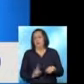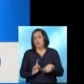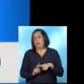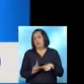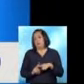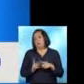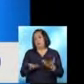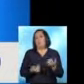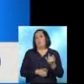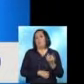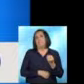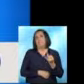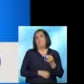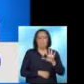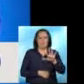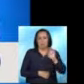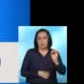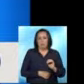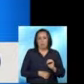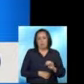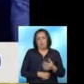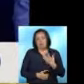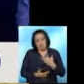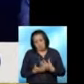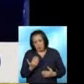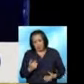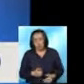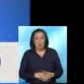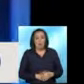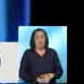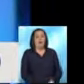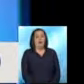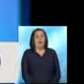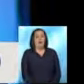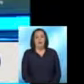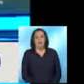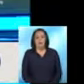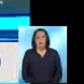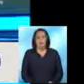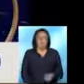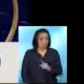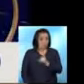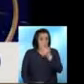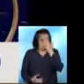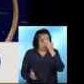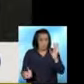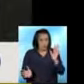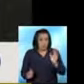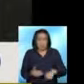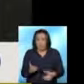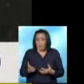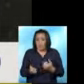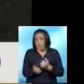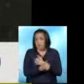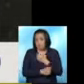Positivamente un 5%, humildemente. Si no supiste